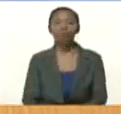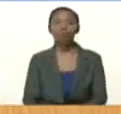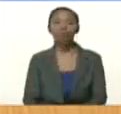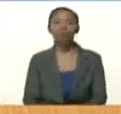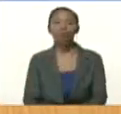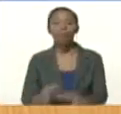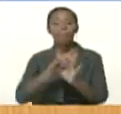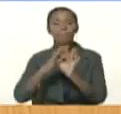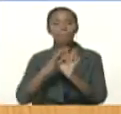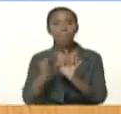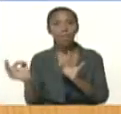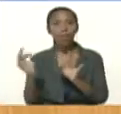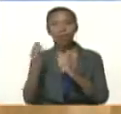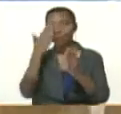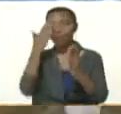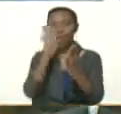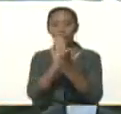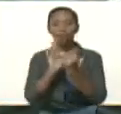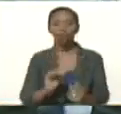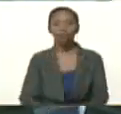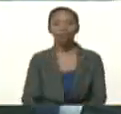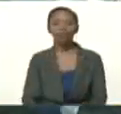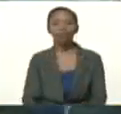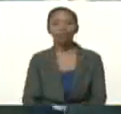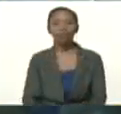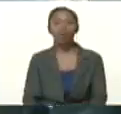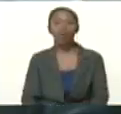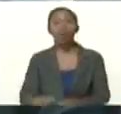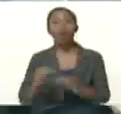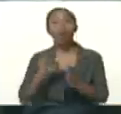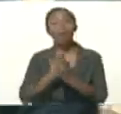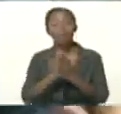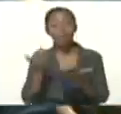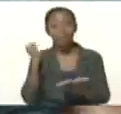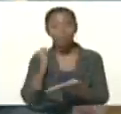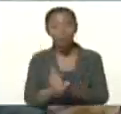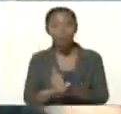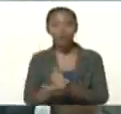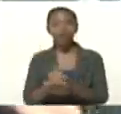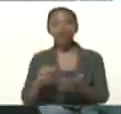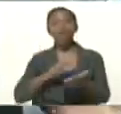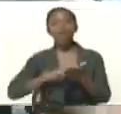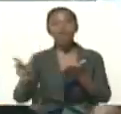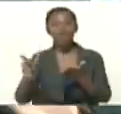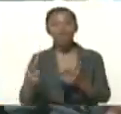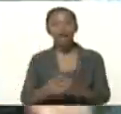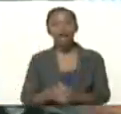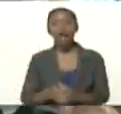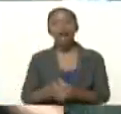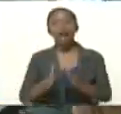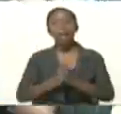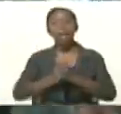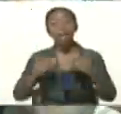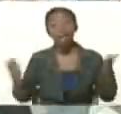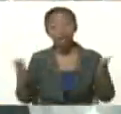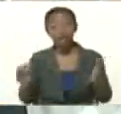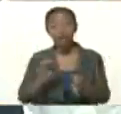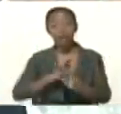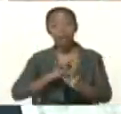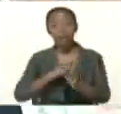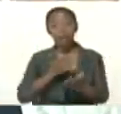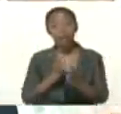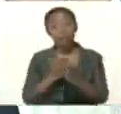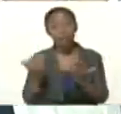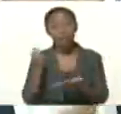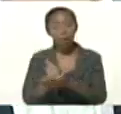en petro, directo. Los pasaportes, las visas, la ampliación de pasaportes que